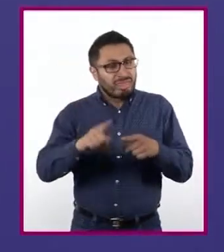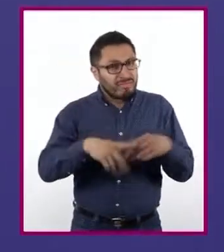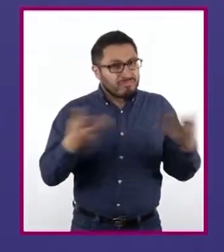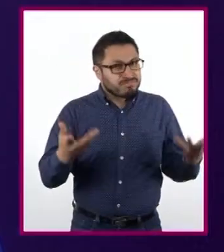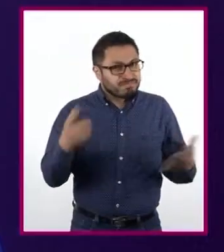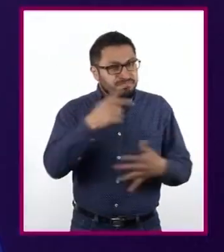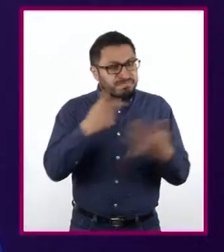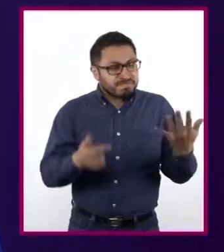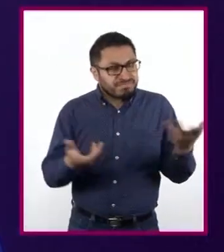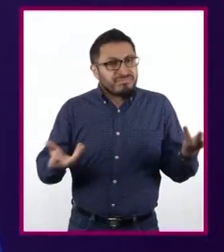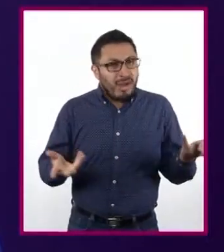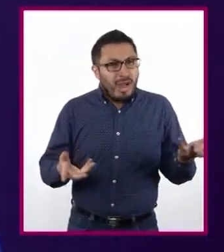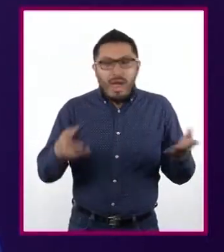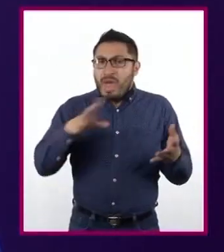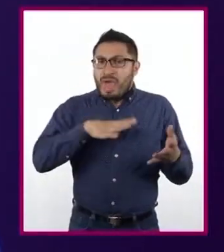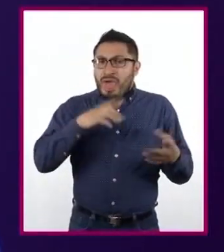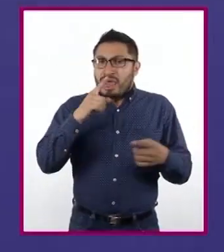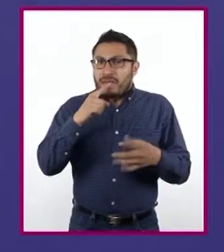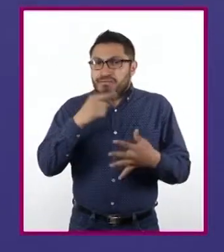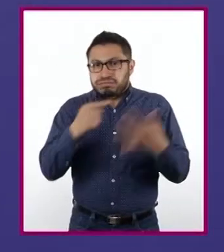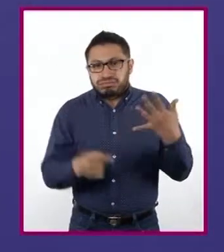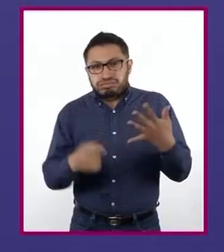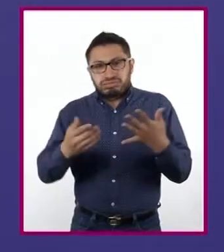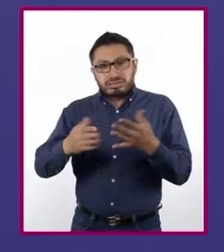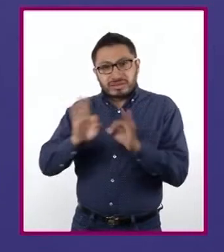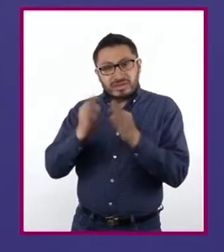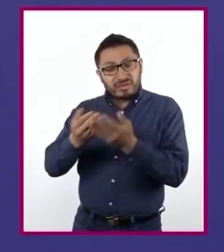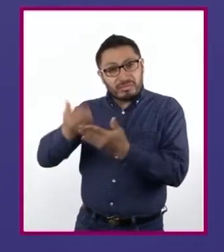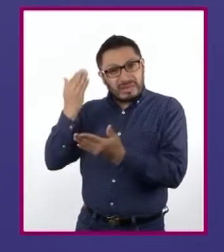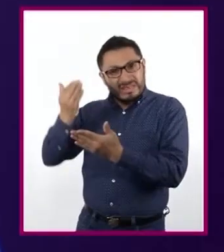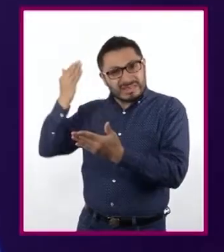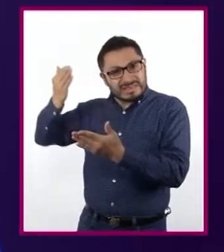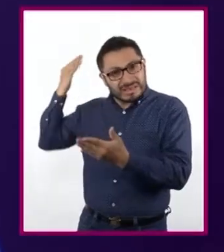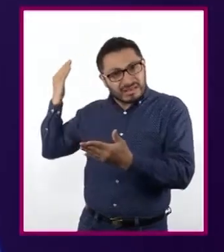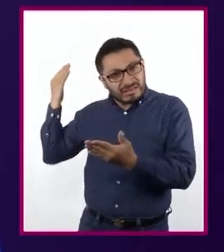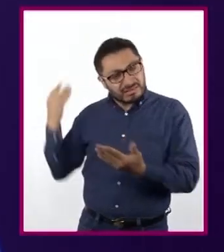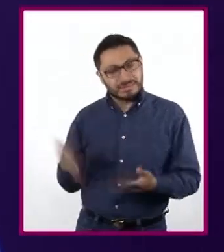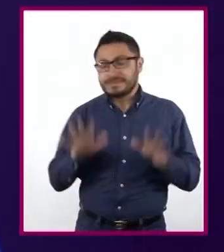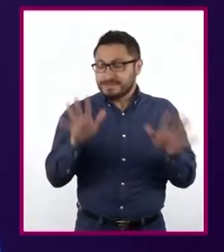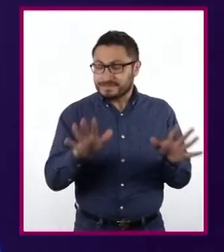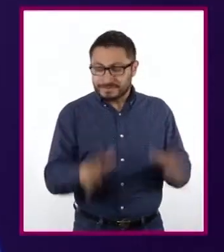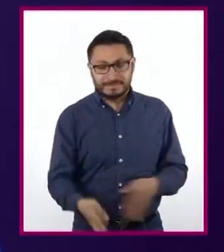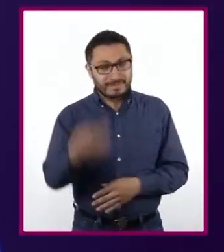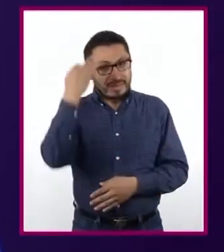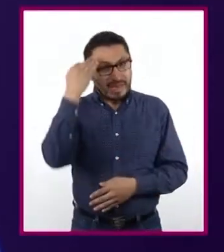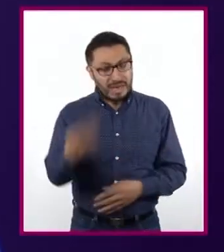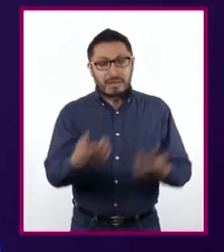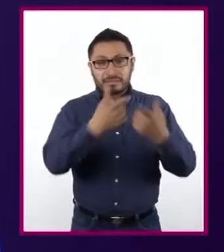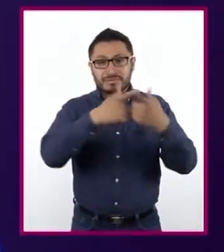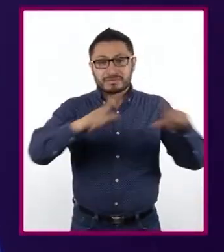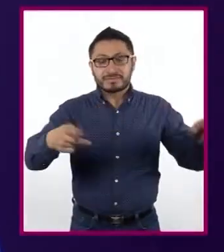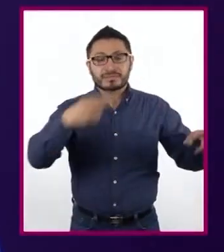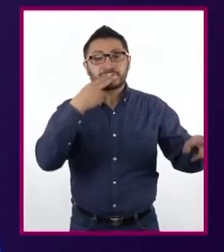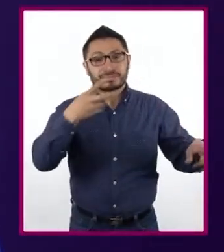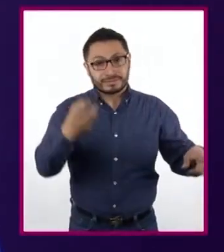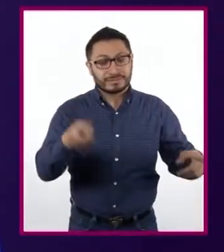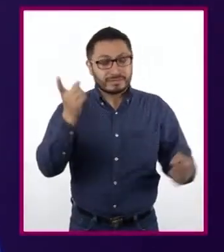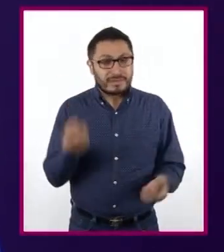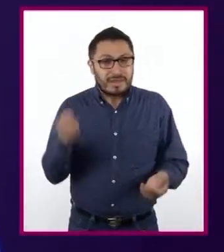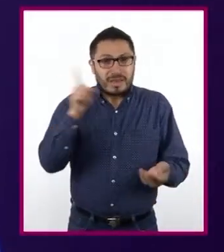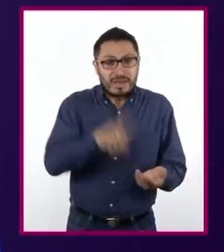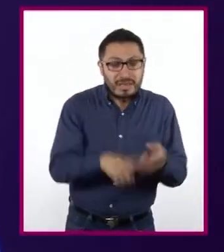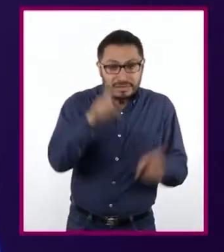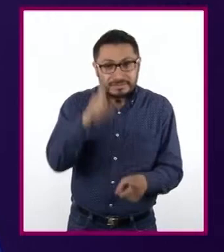distinciones? ¿Hay varios pasados? Con calma. El tiempo gramatical tiene que ver con el discurso,